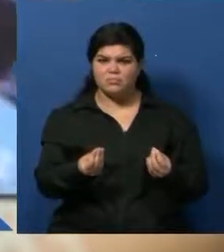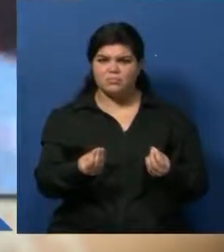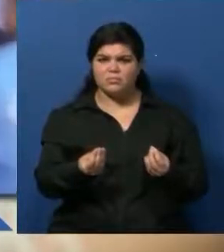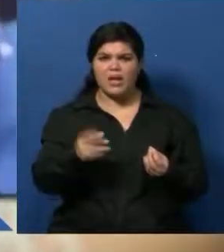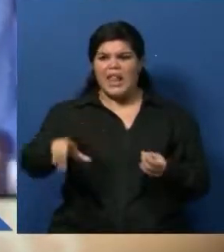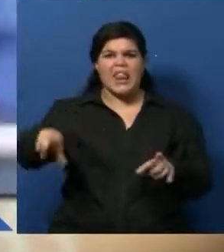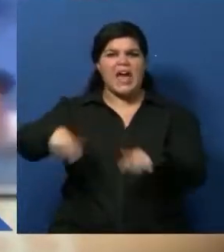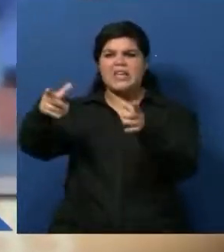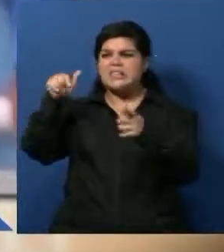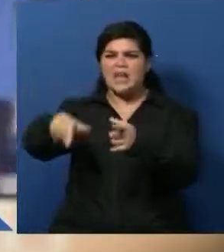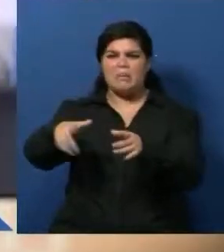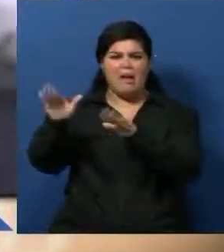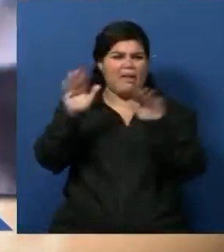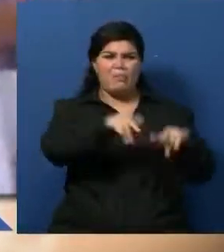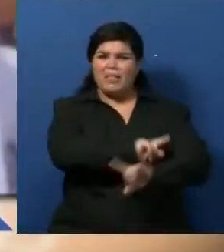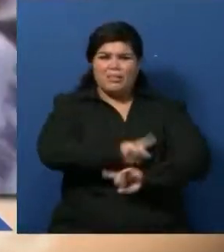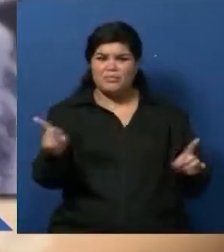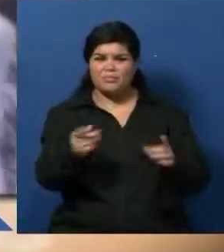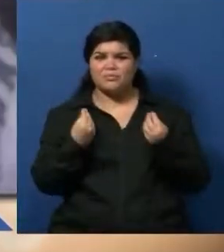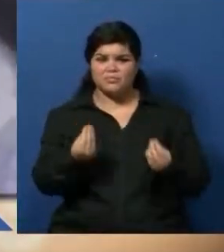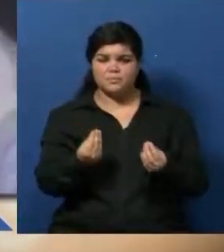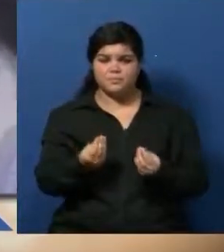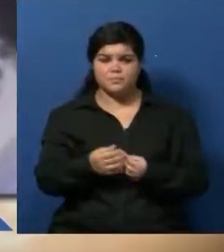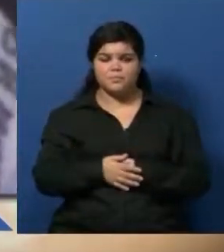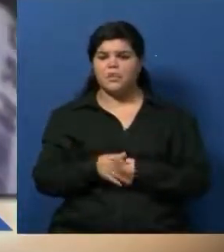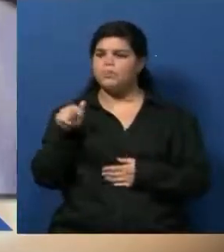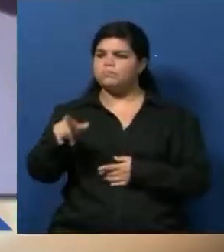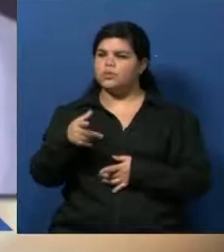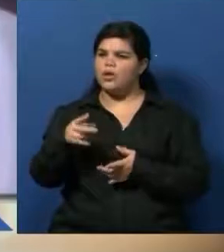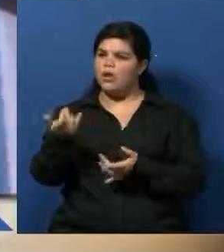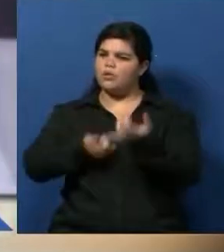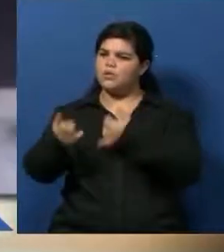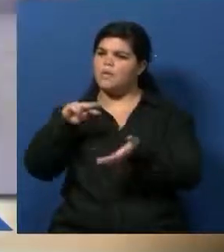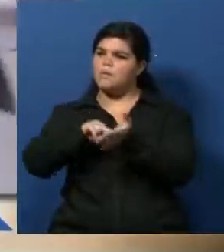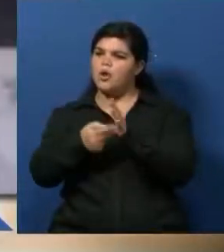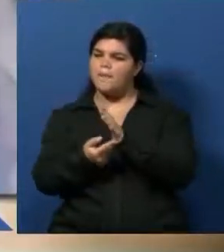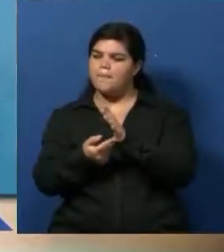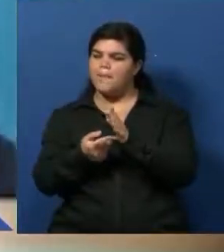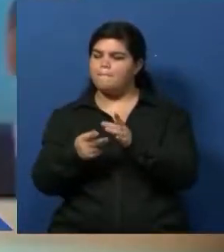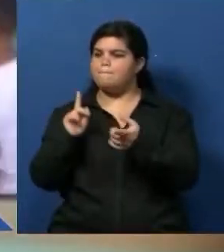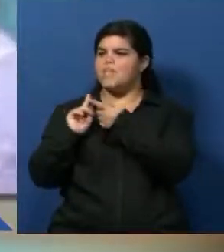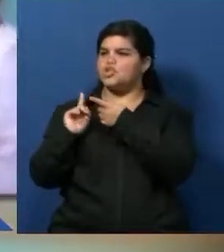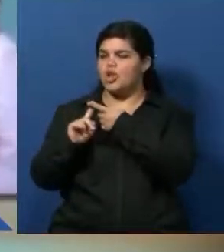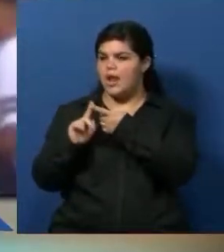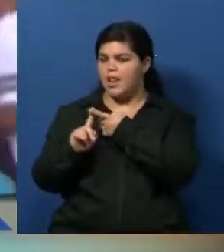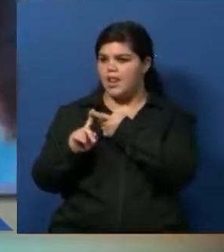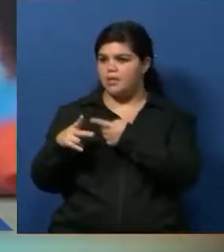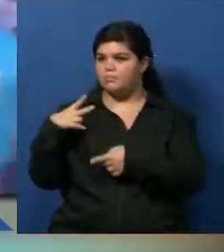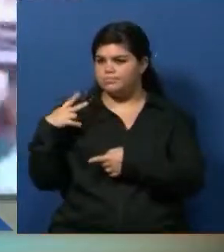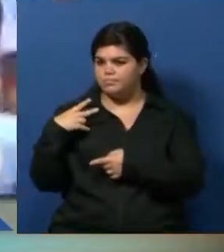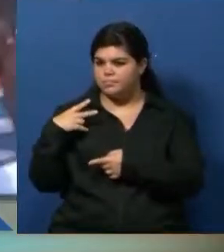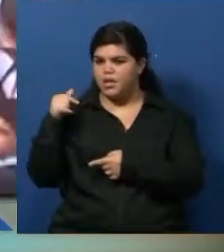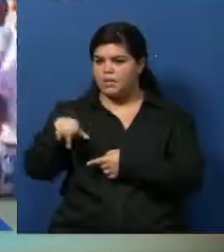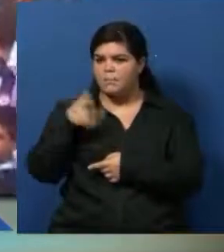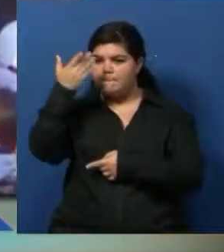así. Bueno, vos hablabas de un tema personal y aquí entramos... por lo menos a nombrar a una persona que